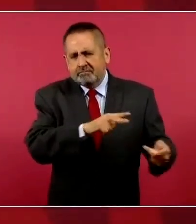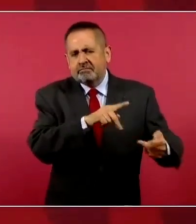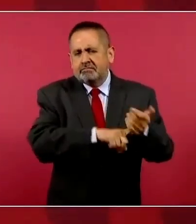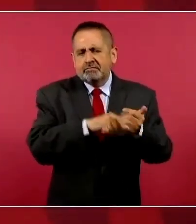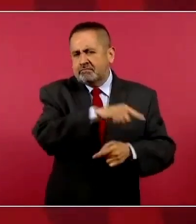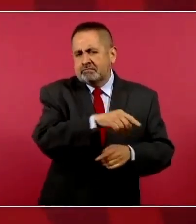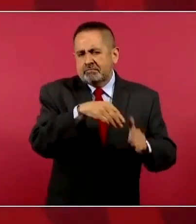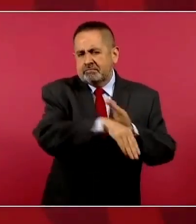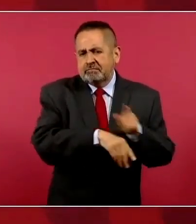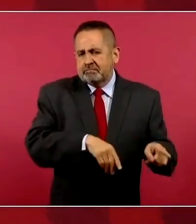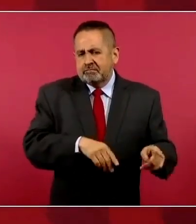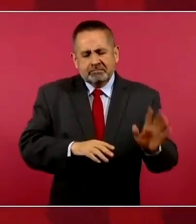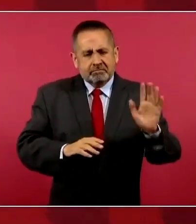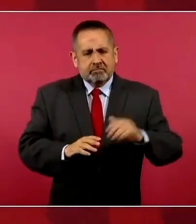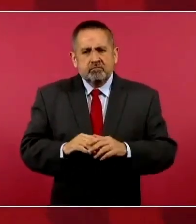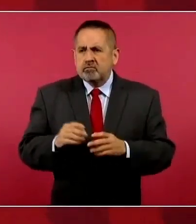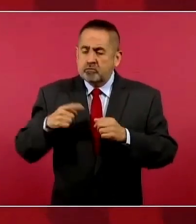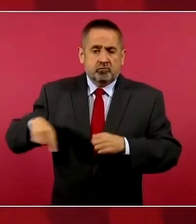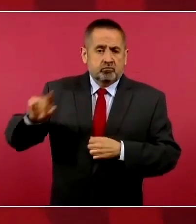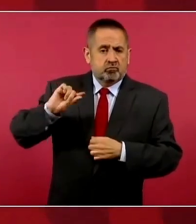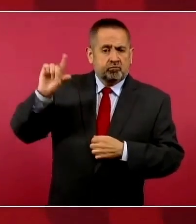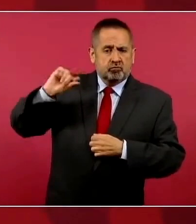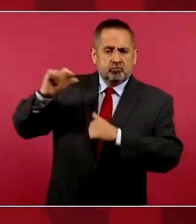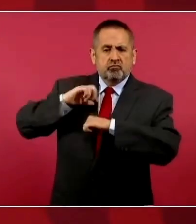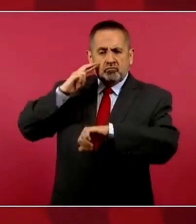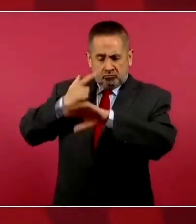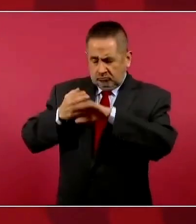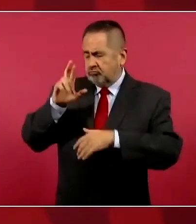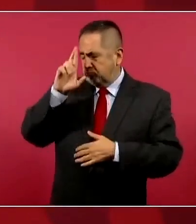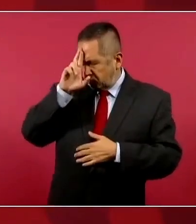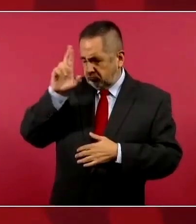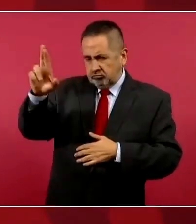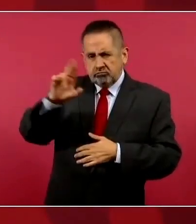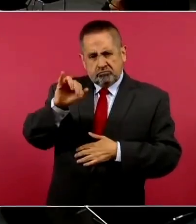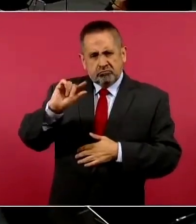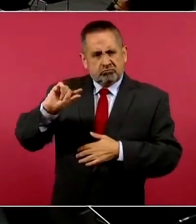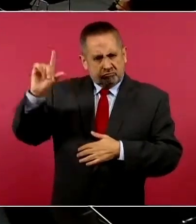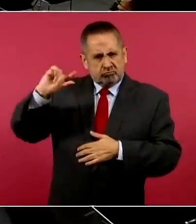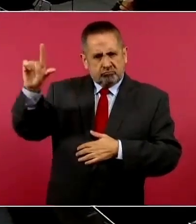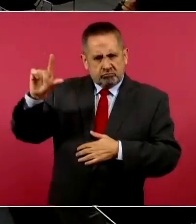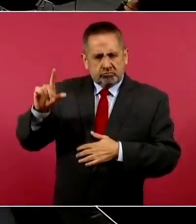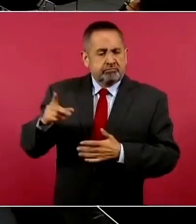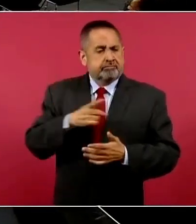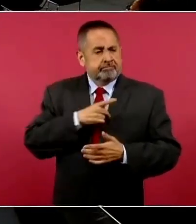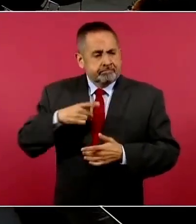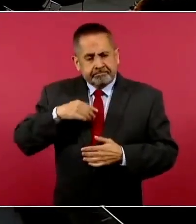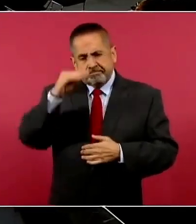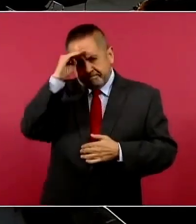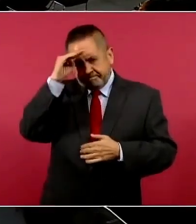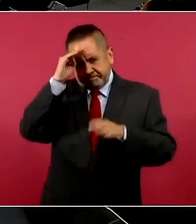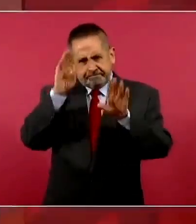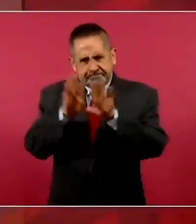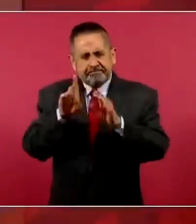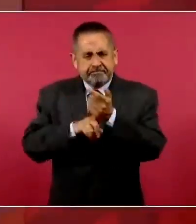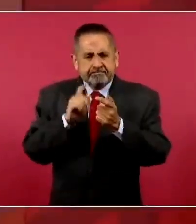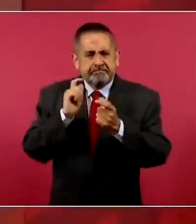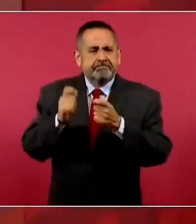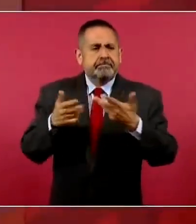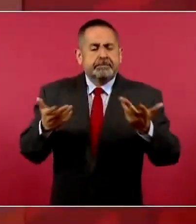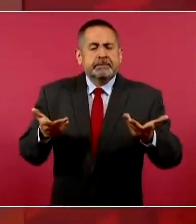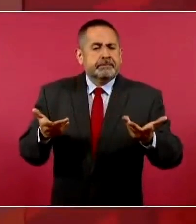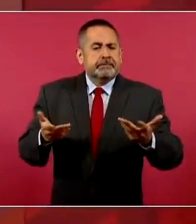porque sí hay mucho respeto por la autoridad, y lo que hay que buscar es pues que